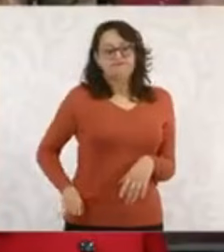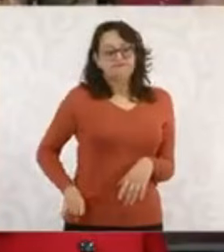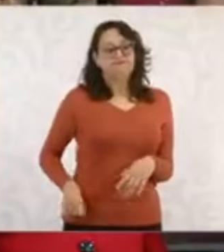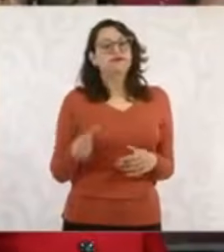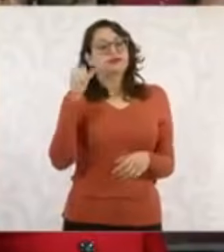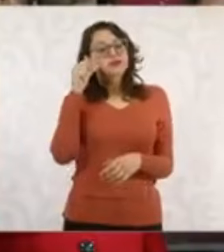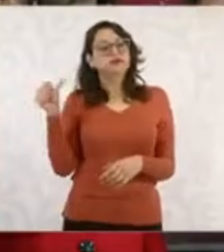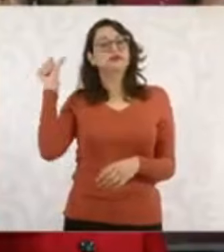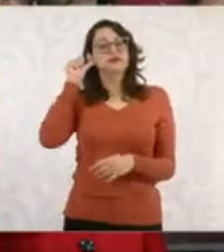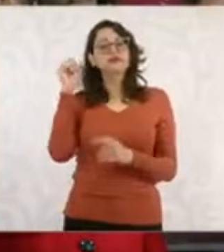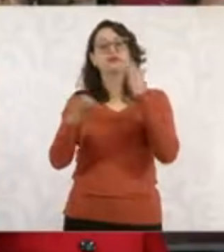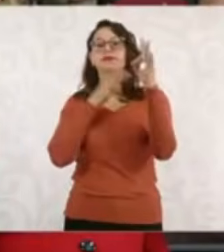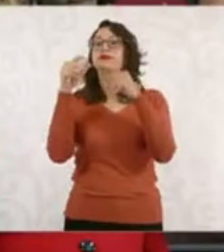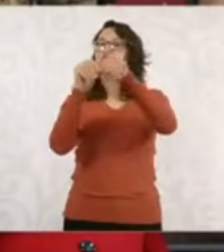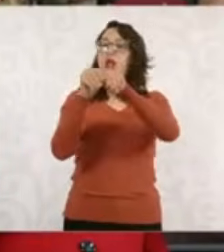anuncia el Mundial Social